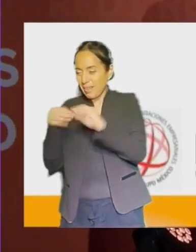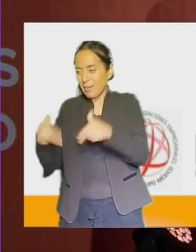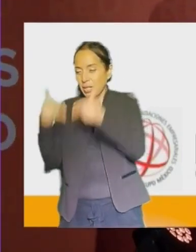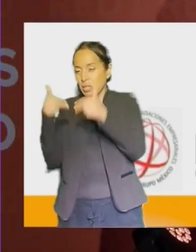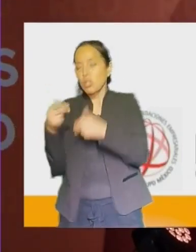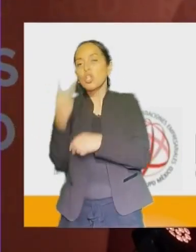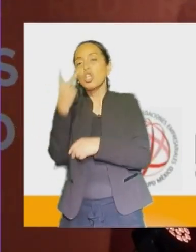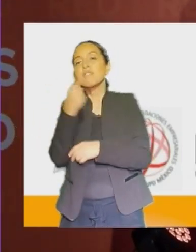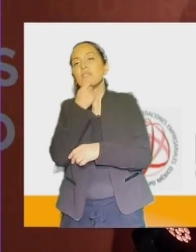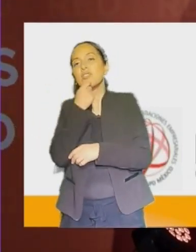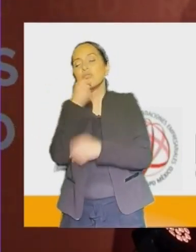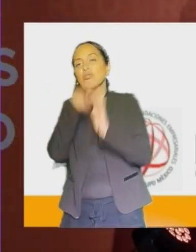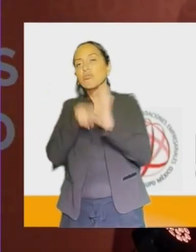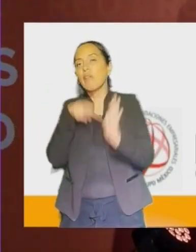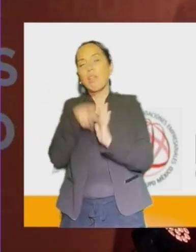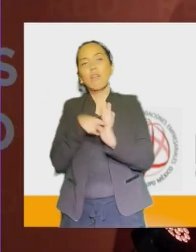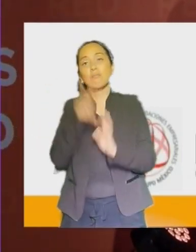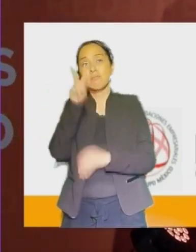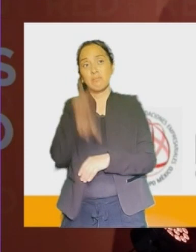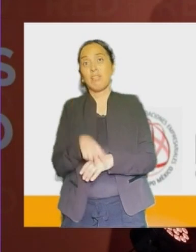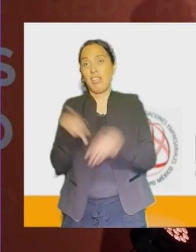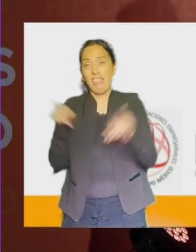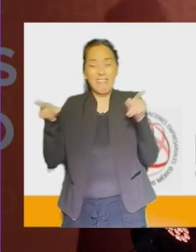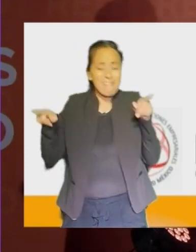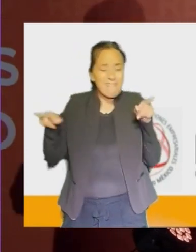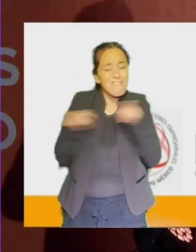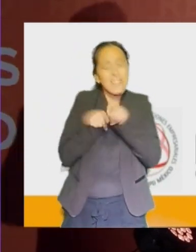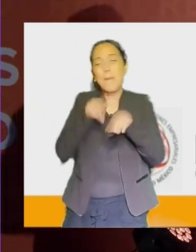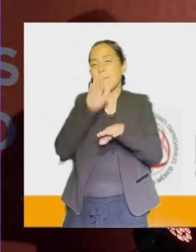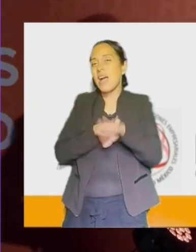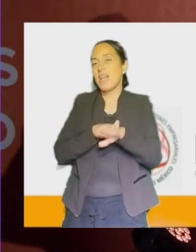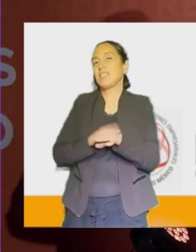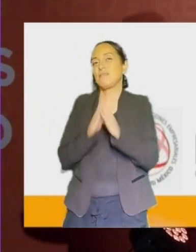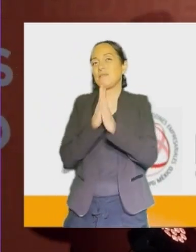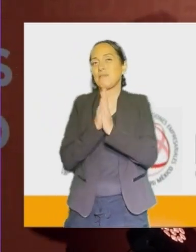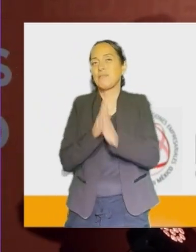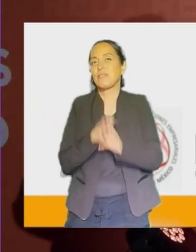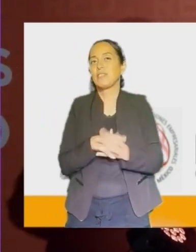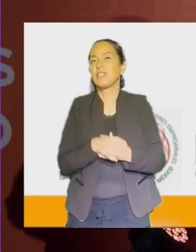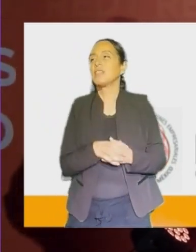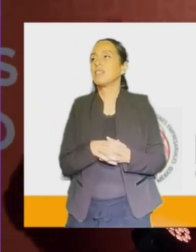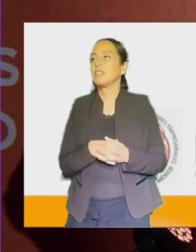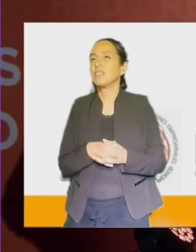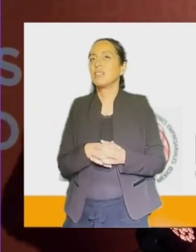2 minutos. Entonces, no les estoy mintiendo con que tienen que ser lo más ágiles. Miriam. Sí.